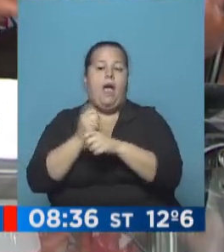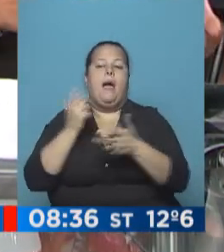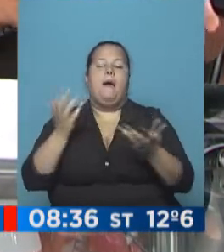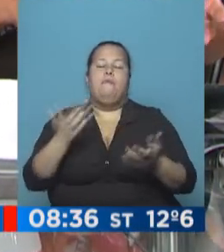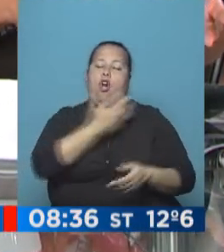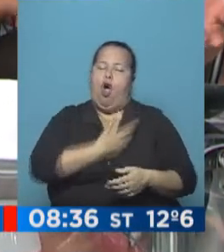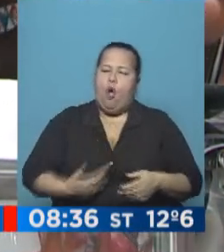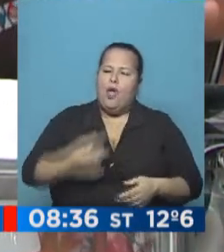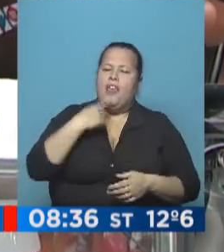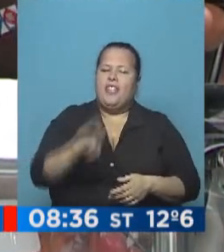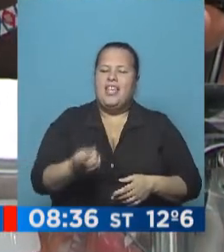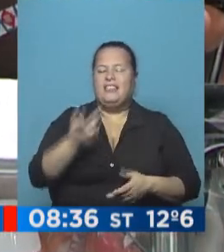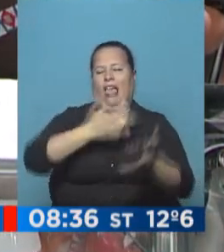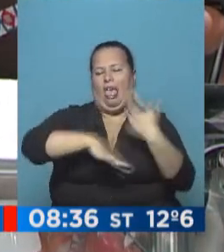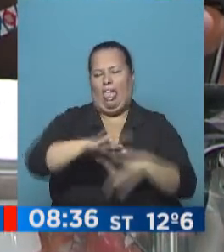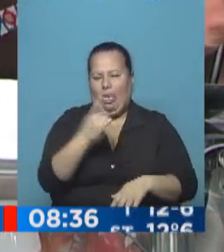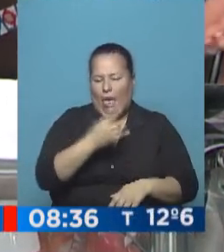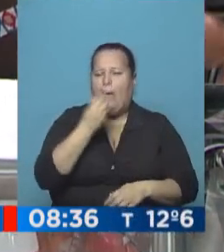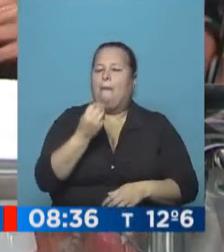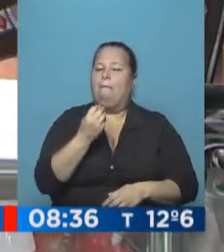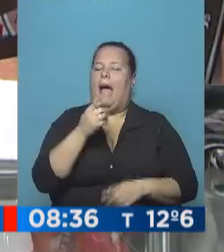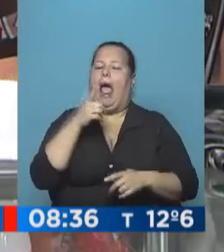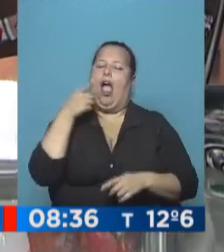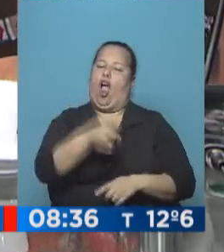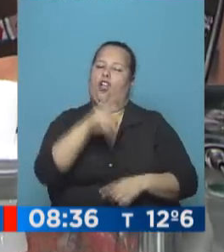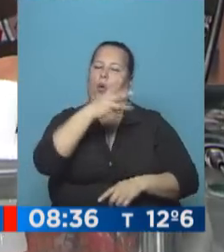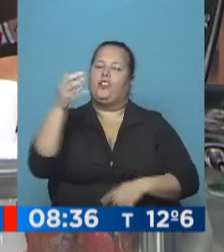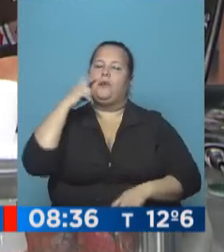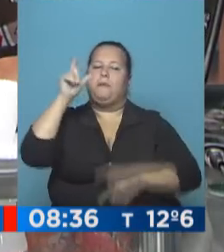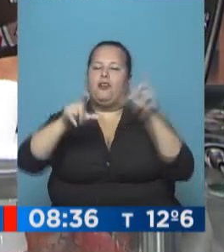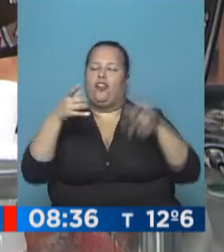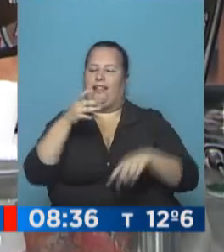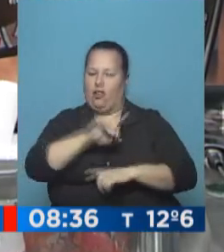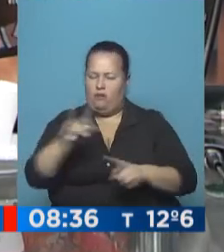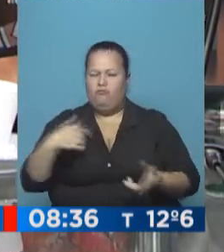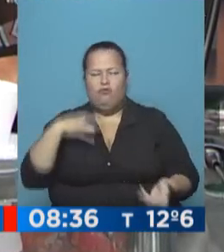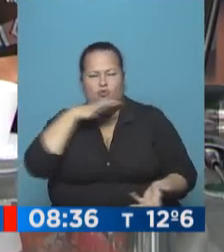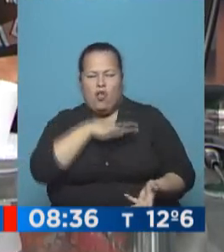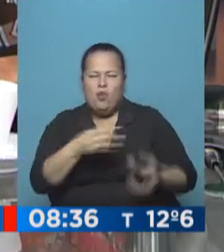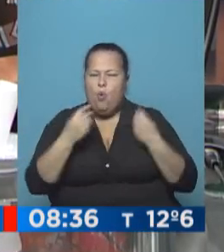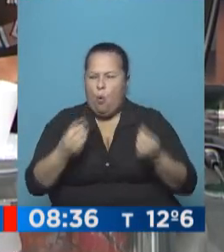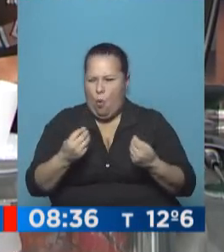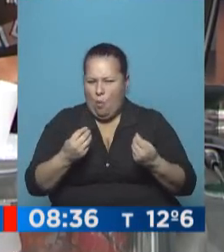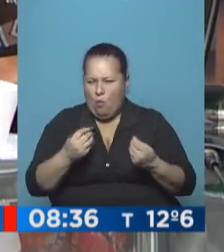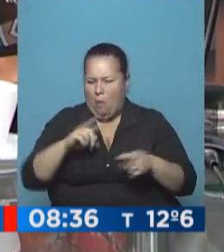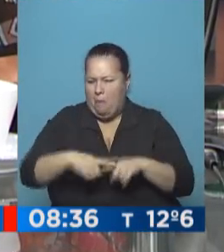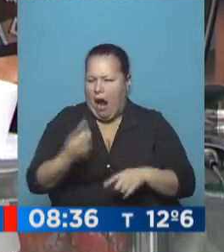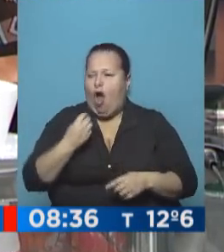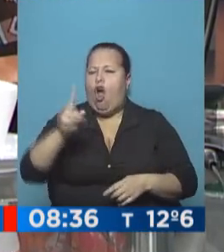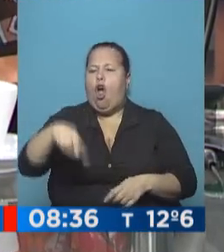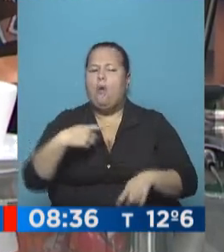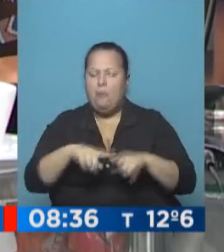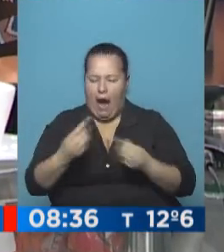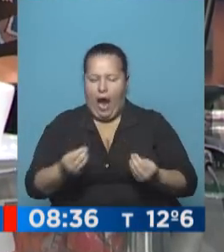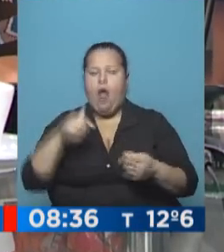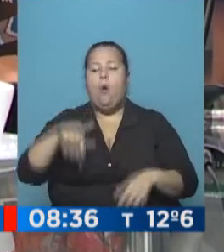el gobierno dice que es una excusa en realidad para dejar sin servicio a 400.000 personas. Decíamos que no entendíamos bien cuál era la medida, por qué se llevaba a cabo.